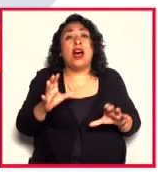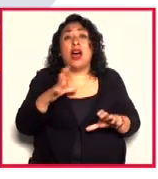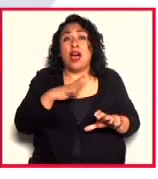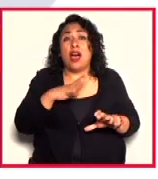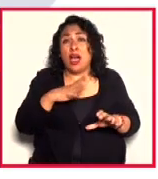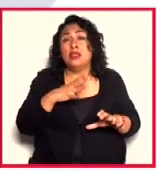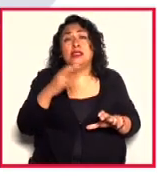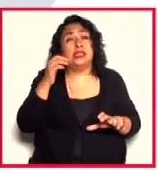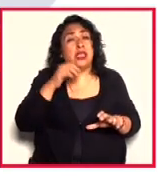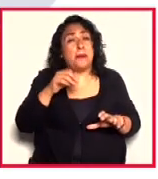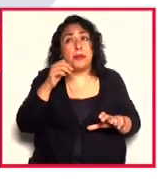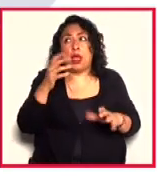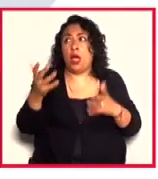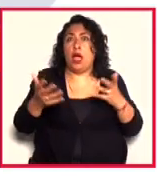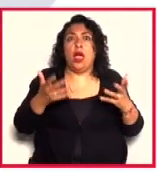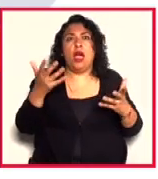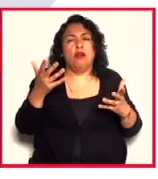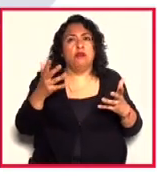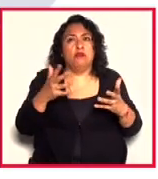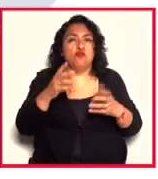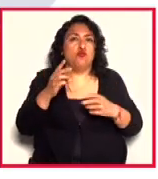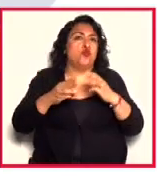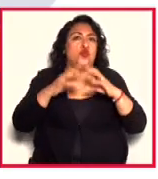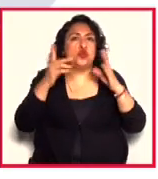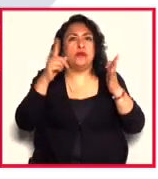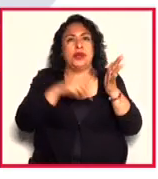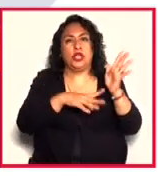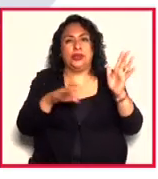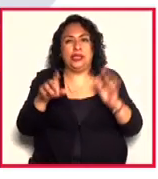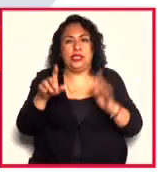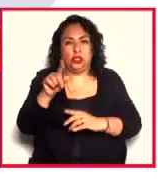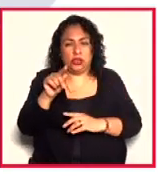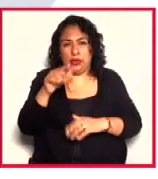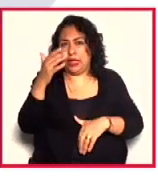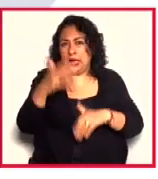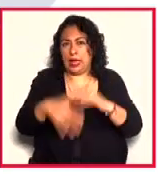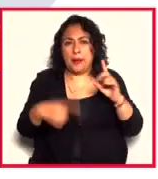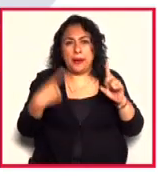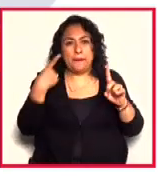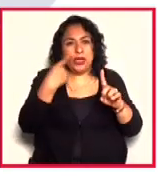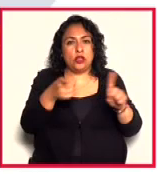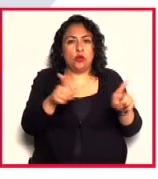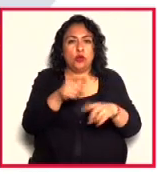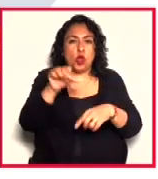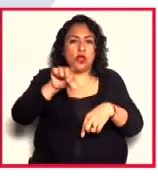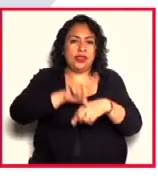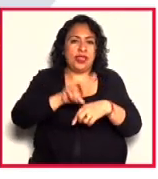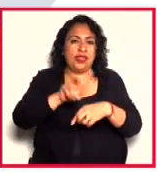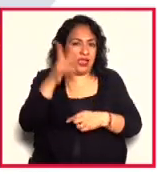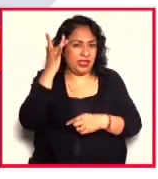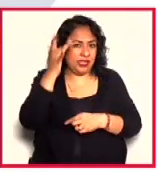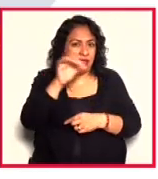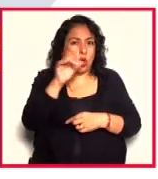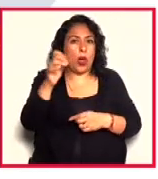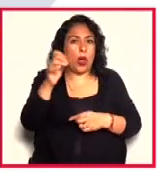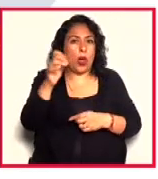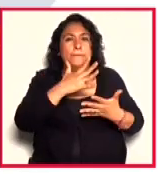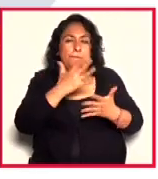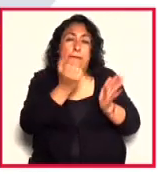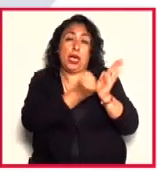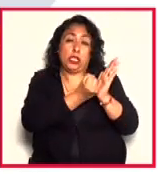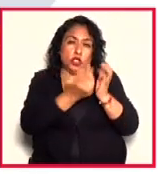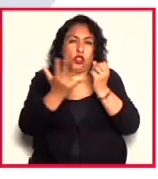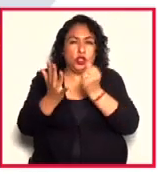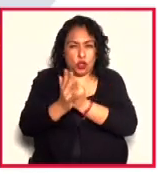siempre una polémica monumental. 1970. Termina Mirando Músicas, dedicado hoy Viernes Santo a la pasión, las pasiones musicales.